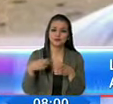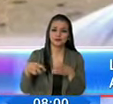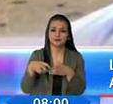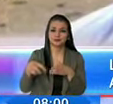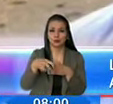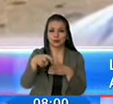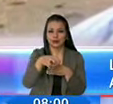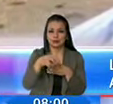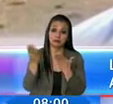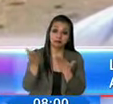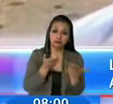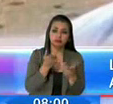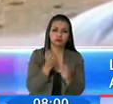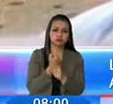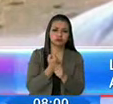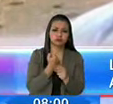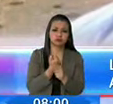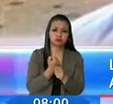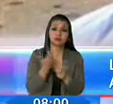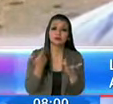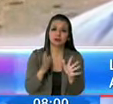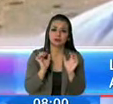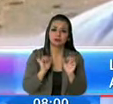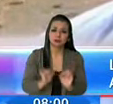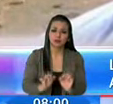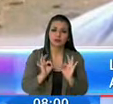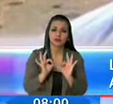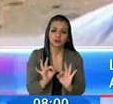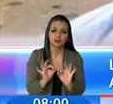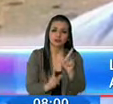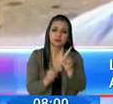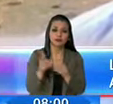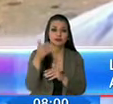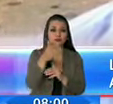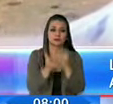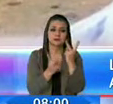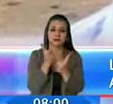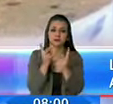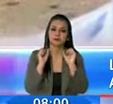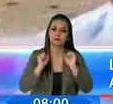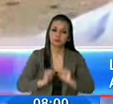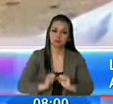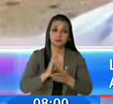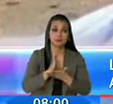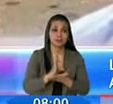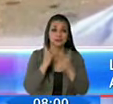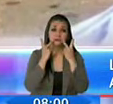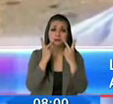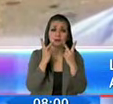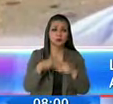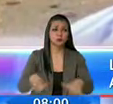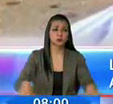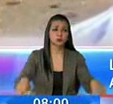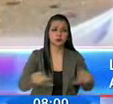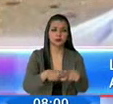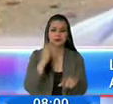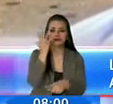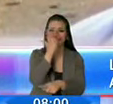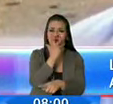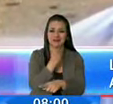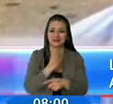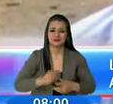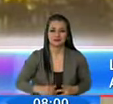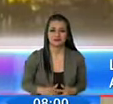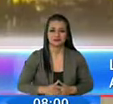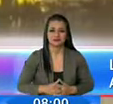ya se ha venido trabajando de tal manera que podemos tener todo listo para que se den cita acá y ser testigos directos, ¿no es cierto?, de este